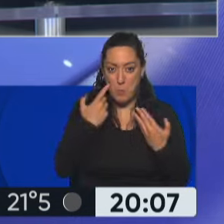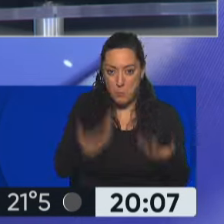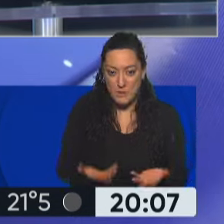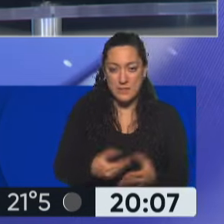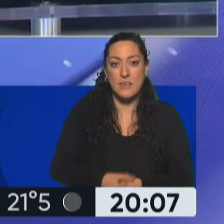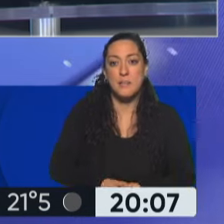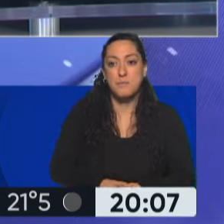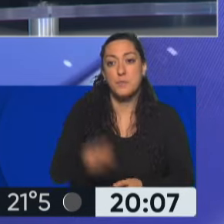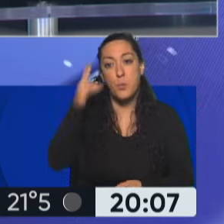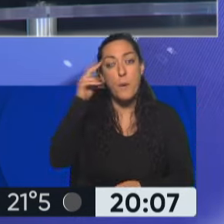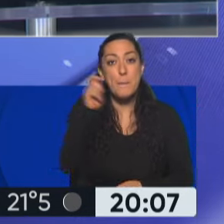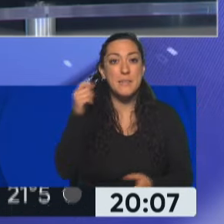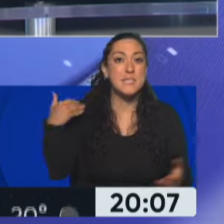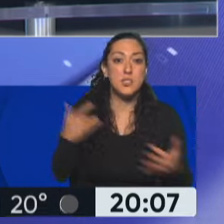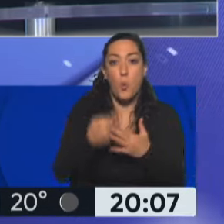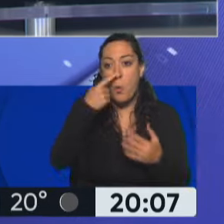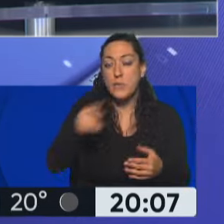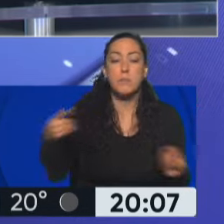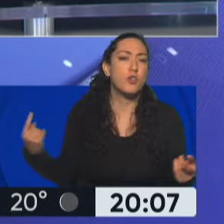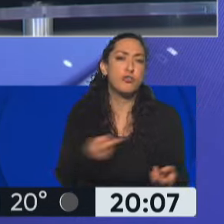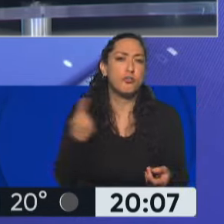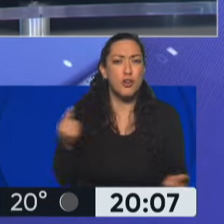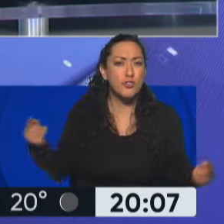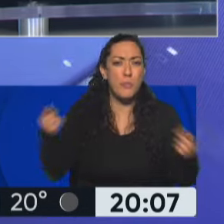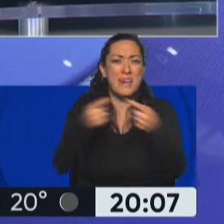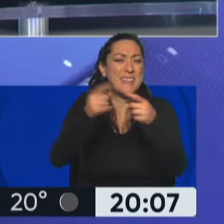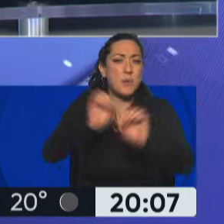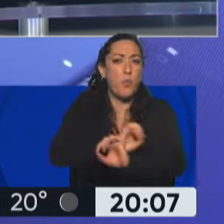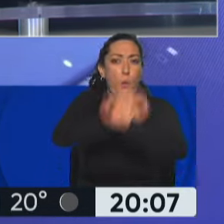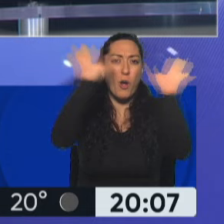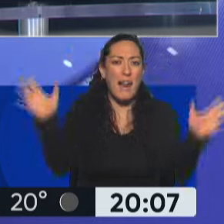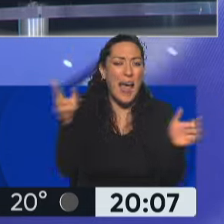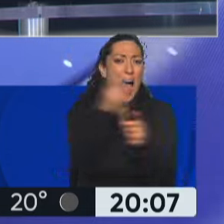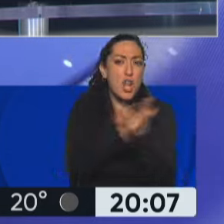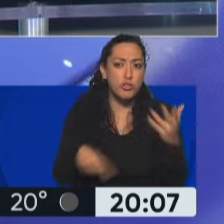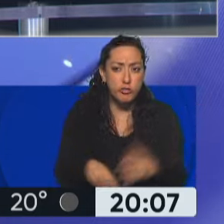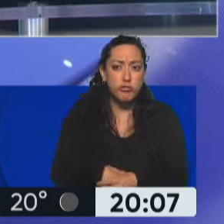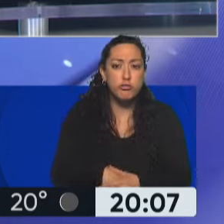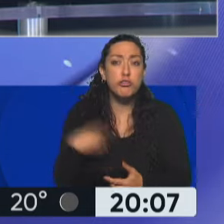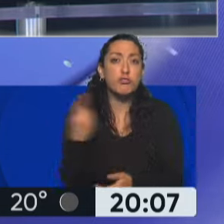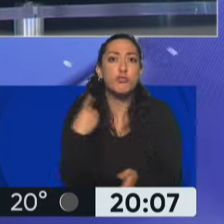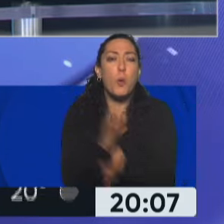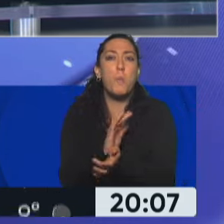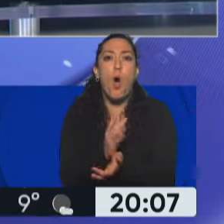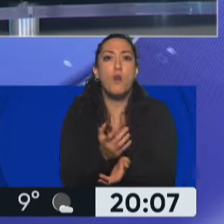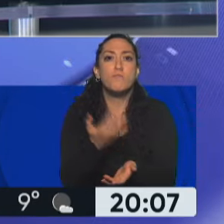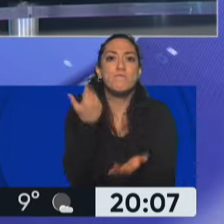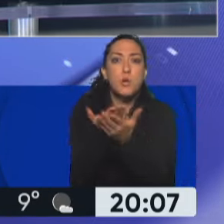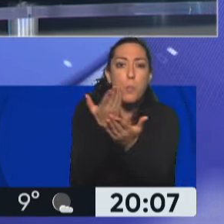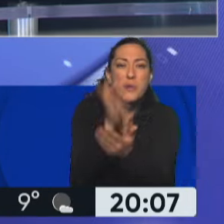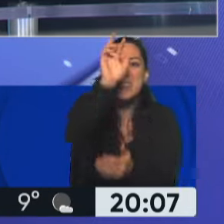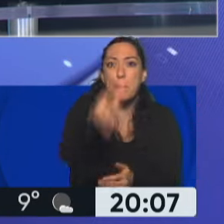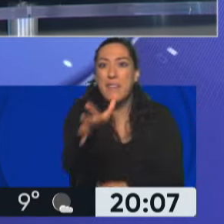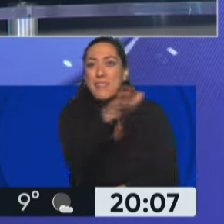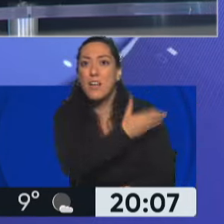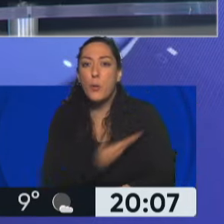últimos 9 meses con objetivos muy claros y con lo que digo Siempre yo es hay un Norte planteado un plan de gobierno